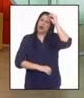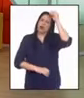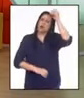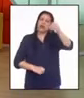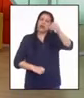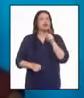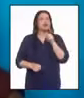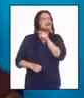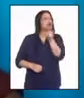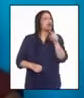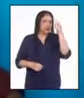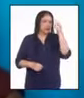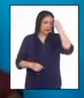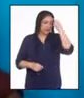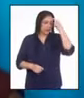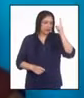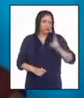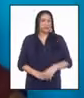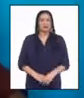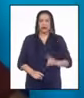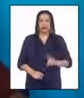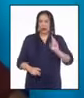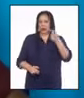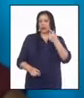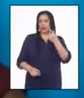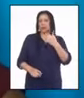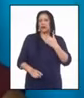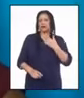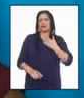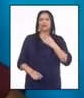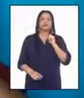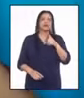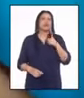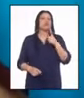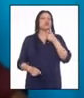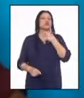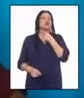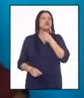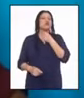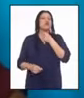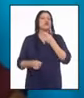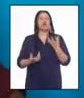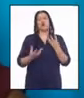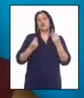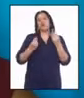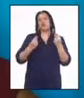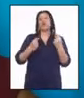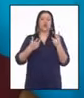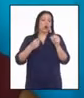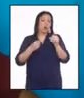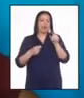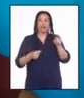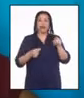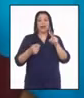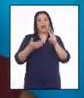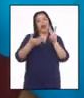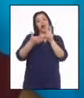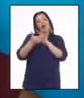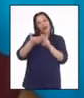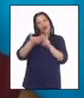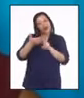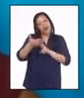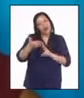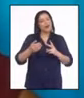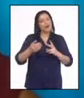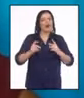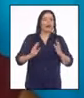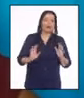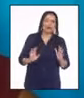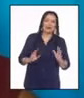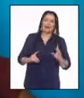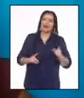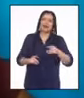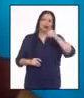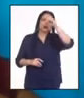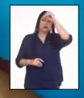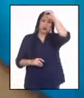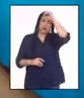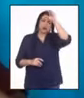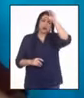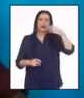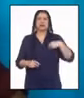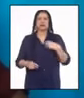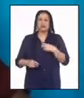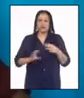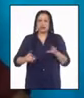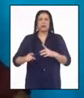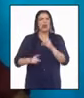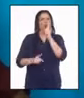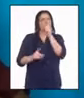texto? Bueno, primero decir que me gustó mucho cómo leyó el texto de Stephanie. Segundo, no sabía que podíamos producir tanta